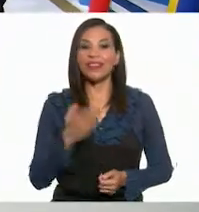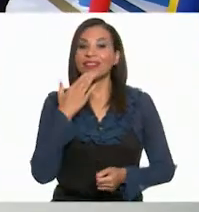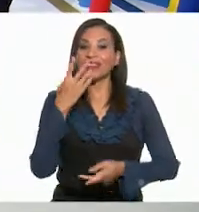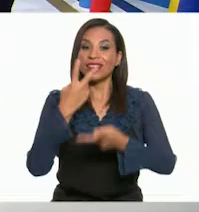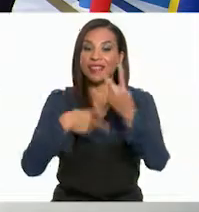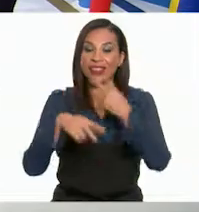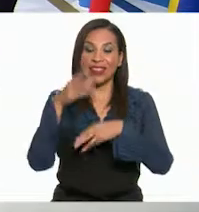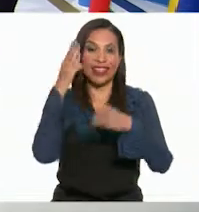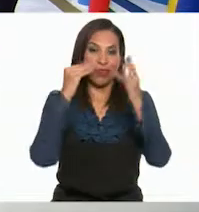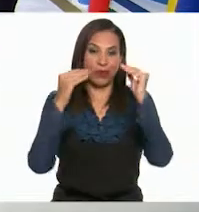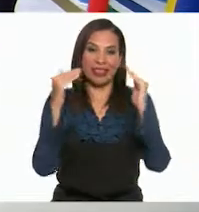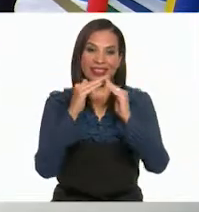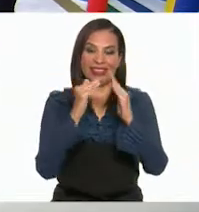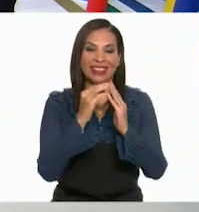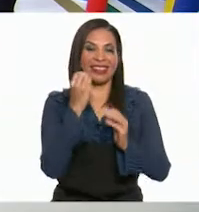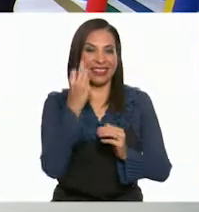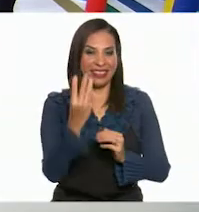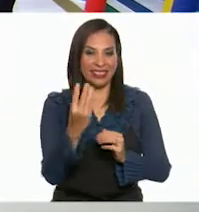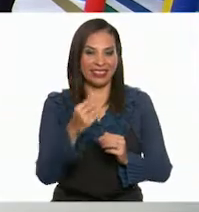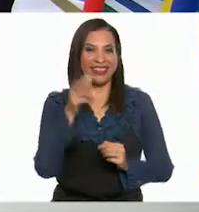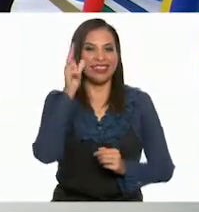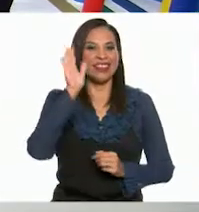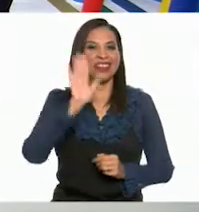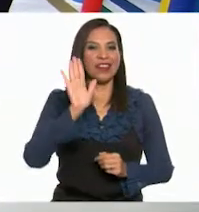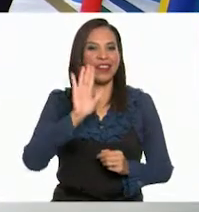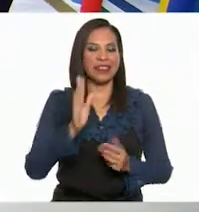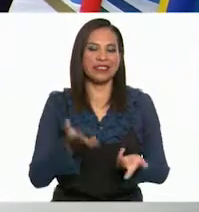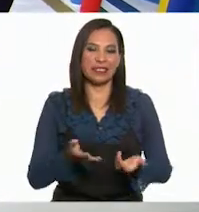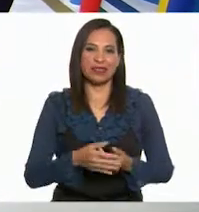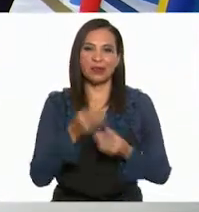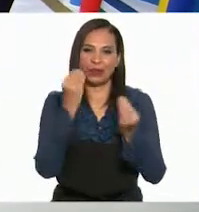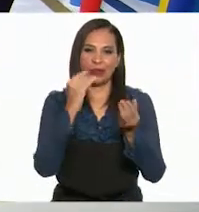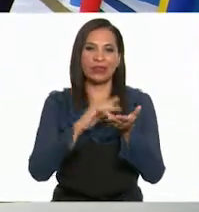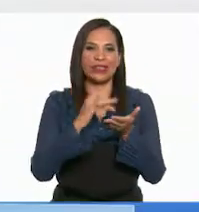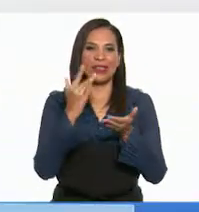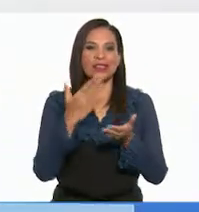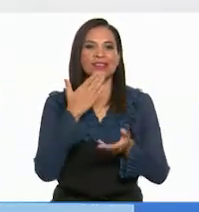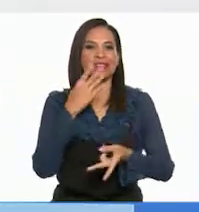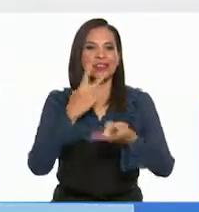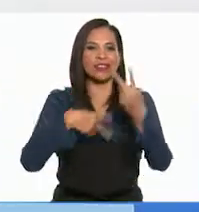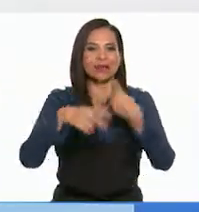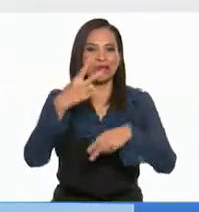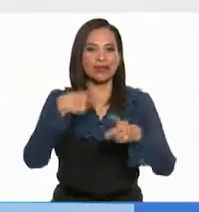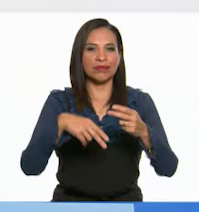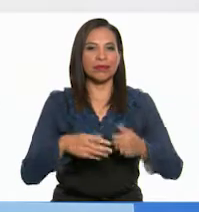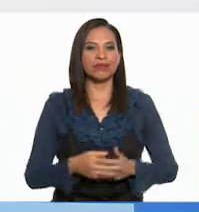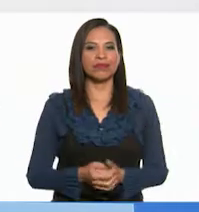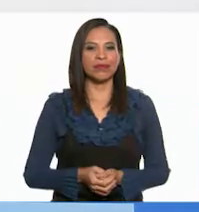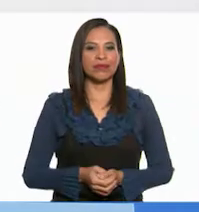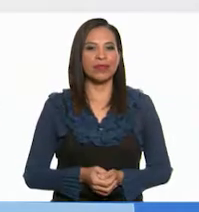Bienvenido a Aprende en Casa 3. Hola, ¿qué tal? Muchas gracias por la bienvenida.